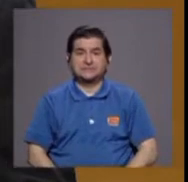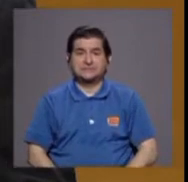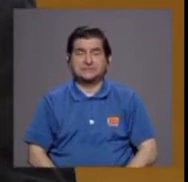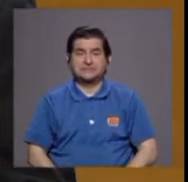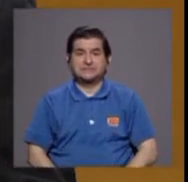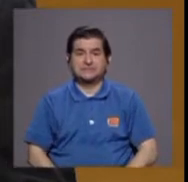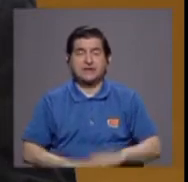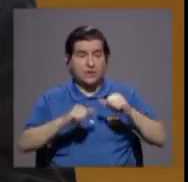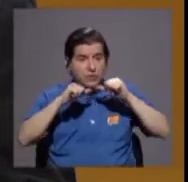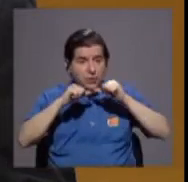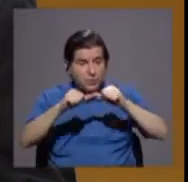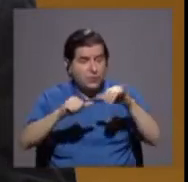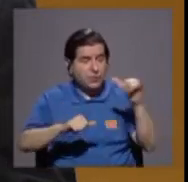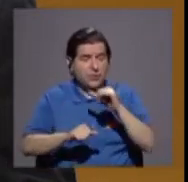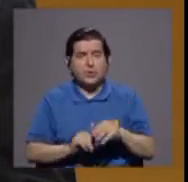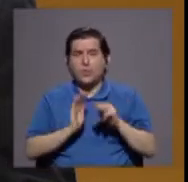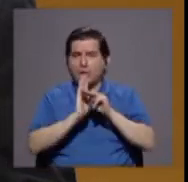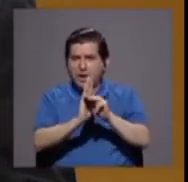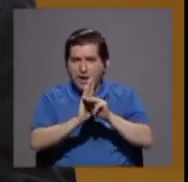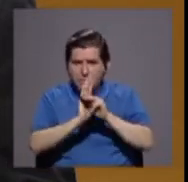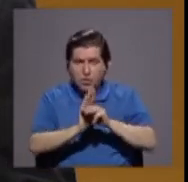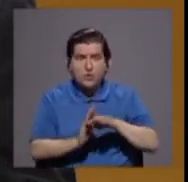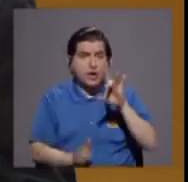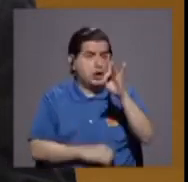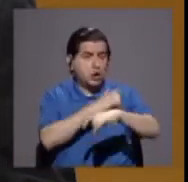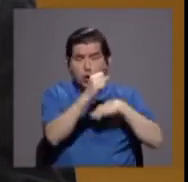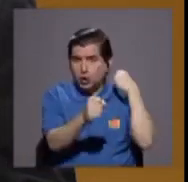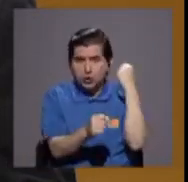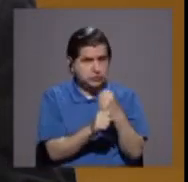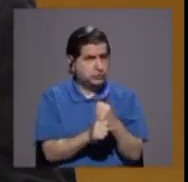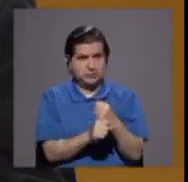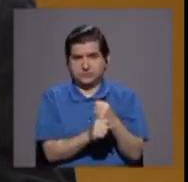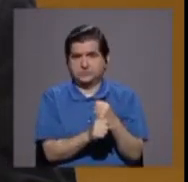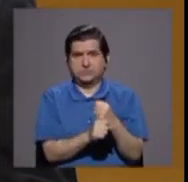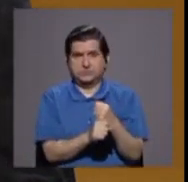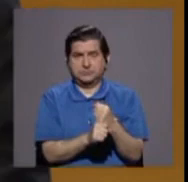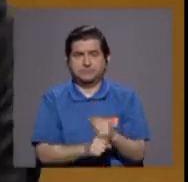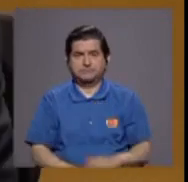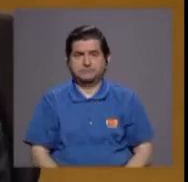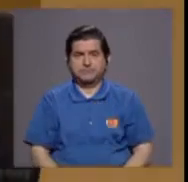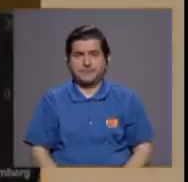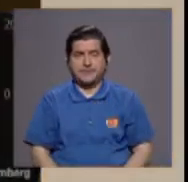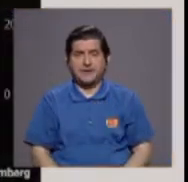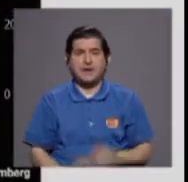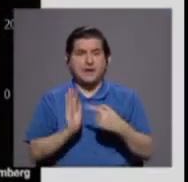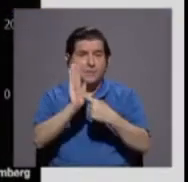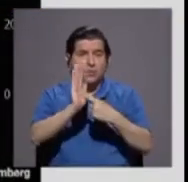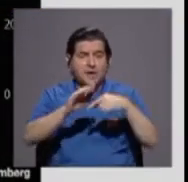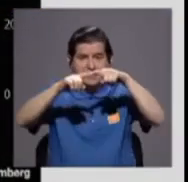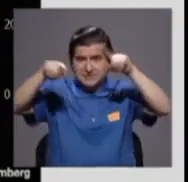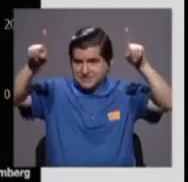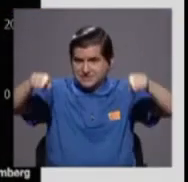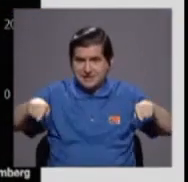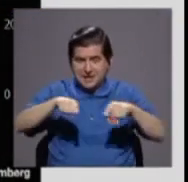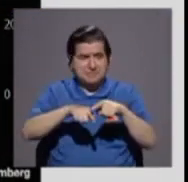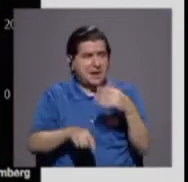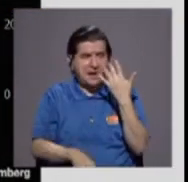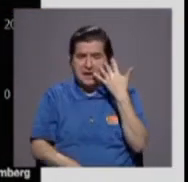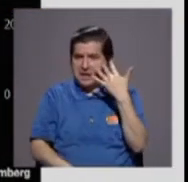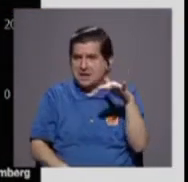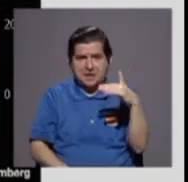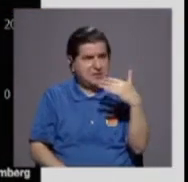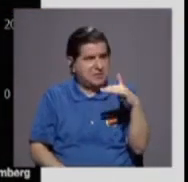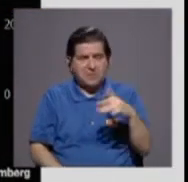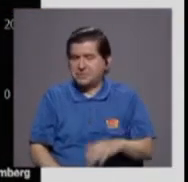ha seguido el mismo patrón durante 8 años y como la imagen muestra, no pareciera